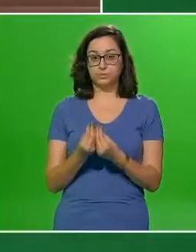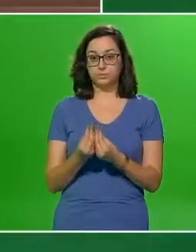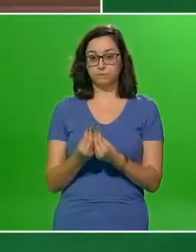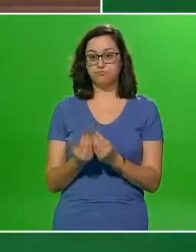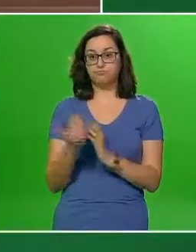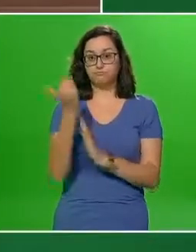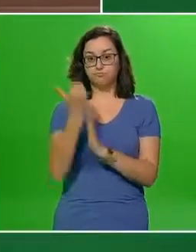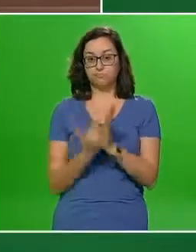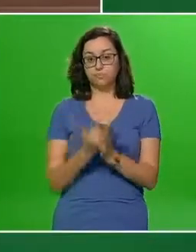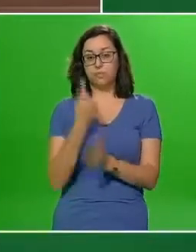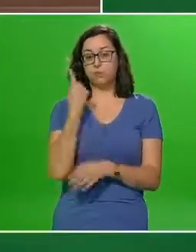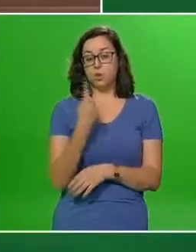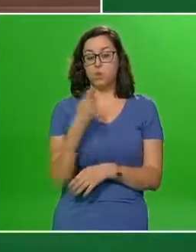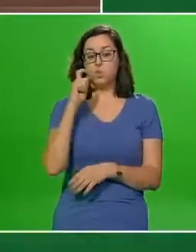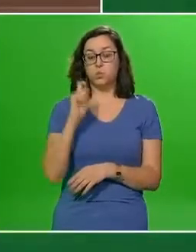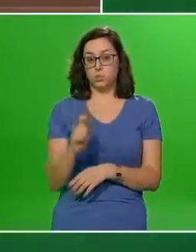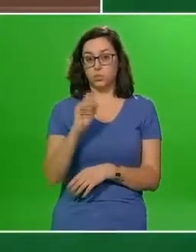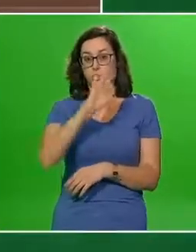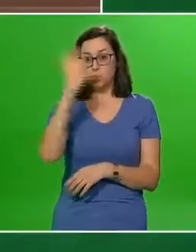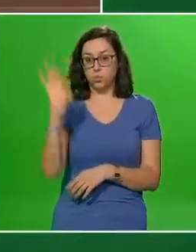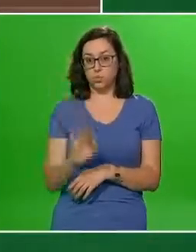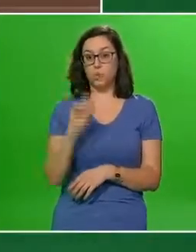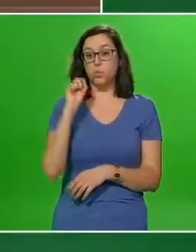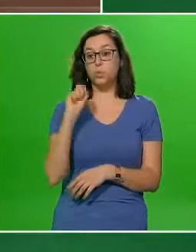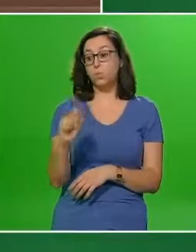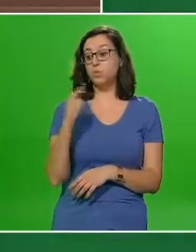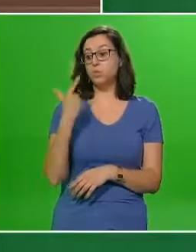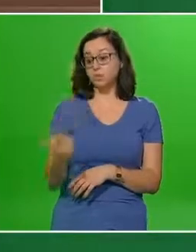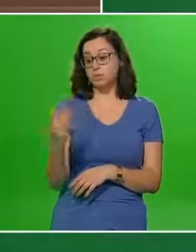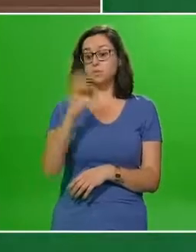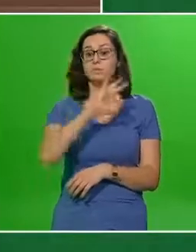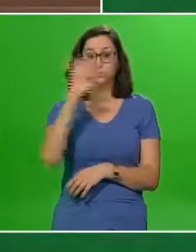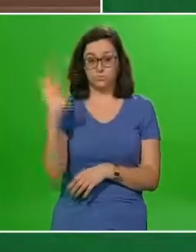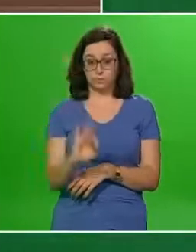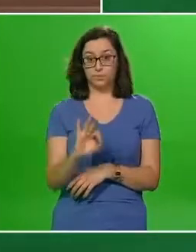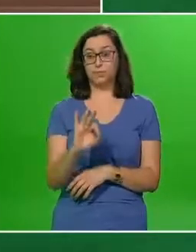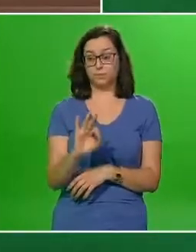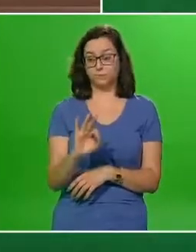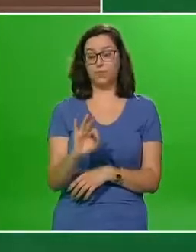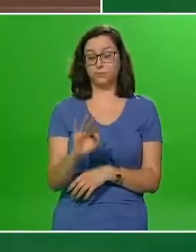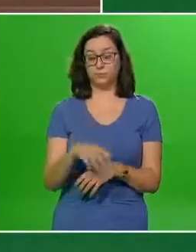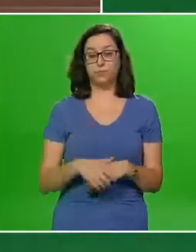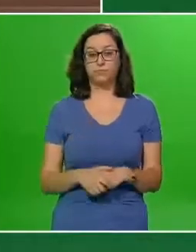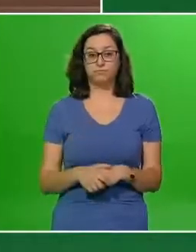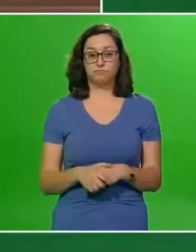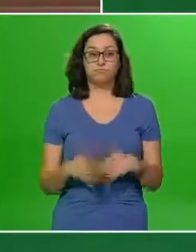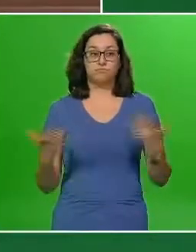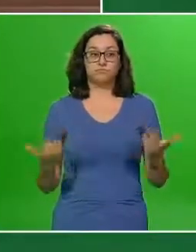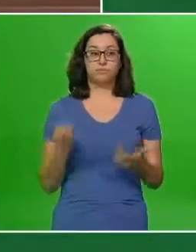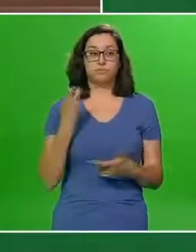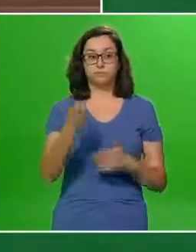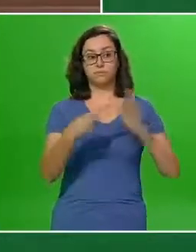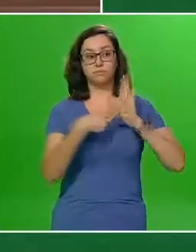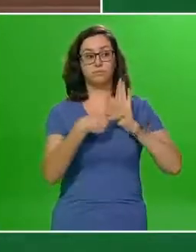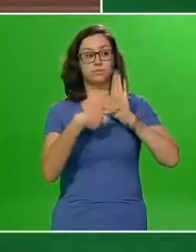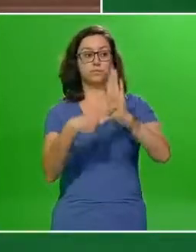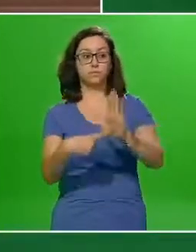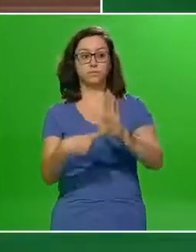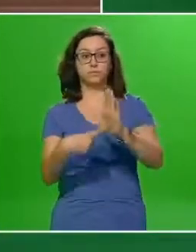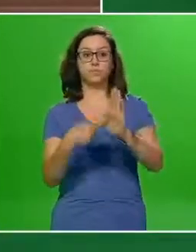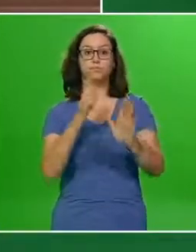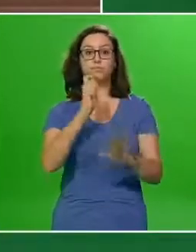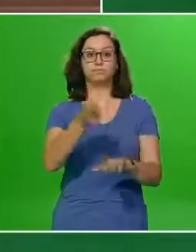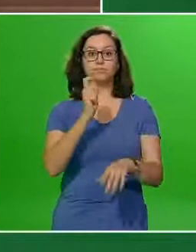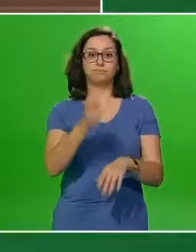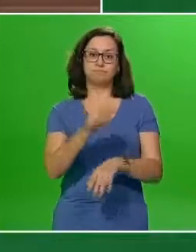del 0.1%, el 0.7% refleja este número, ¿no? Y esto lo que está reflejando es la seguridad